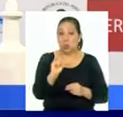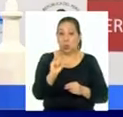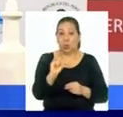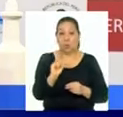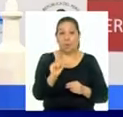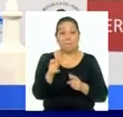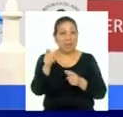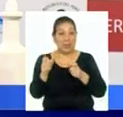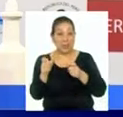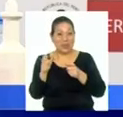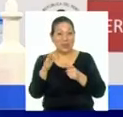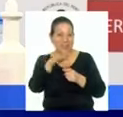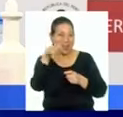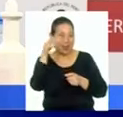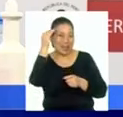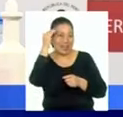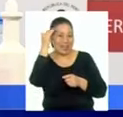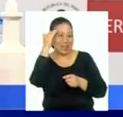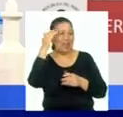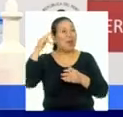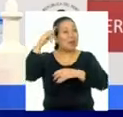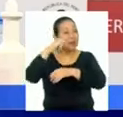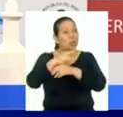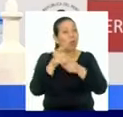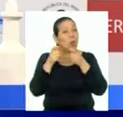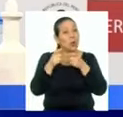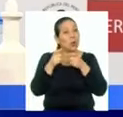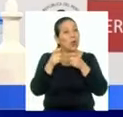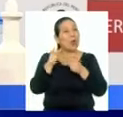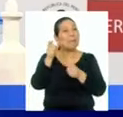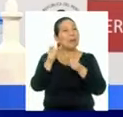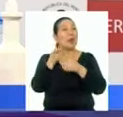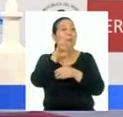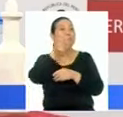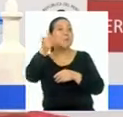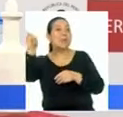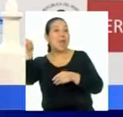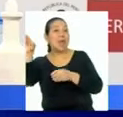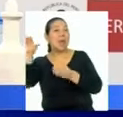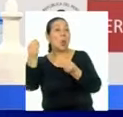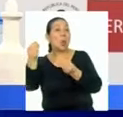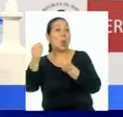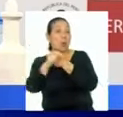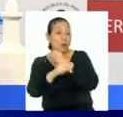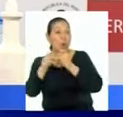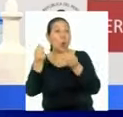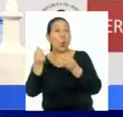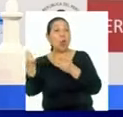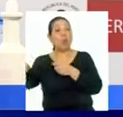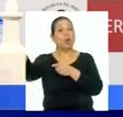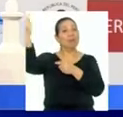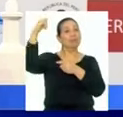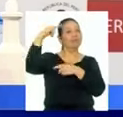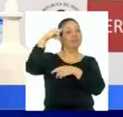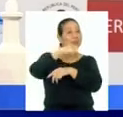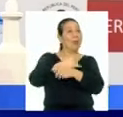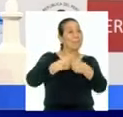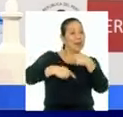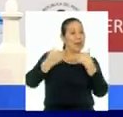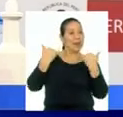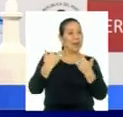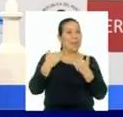de Migraciones, como ustedes saben, ejerce el control migratorio tanto de ciudadanos nacionales cuanto de ciudadanos